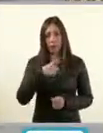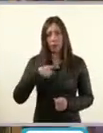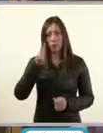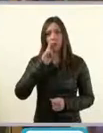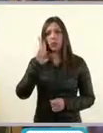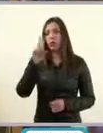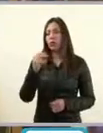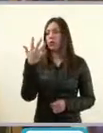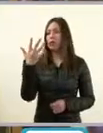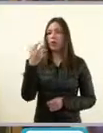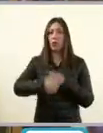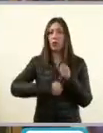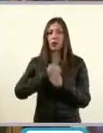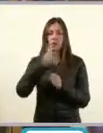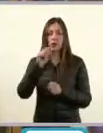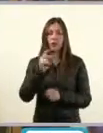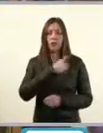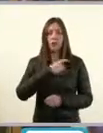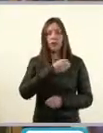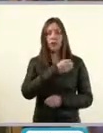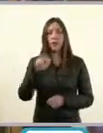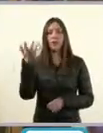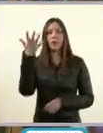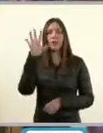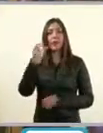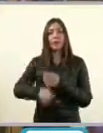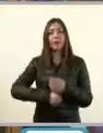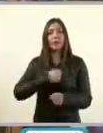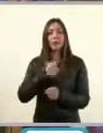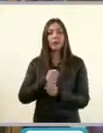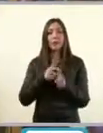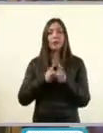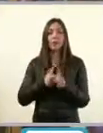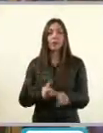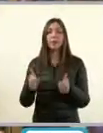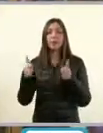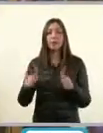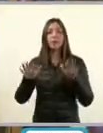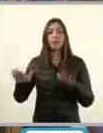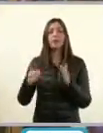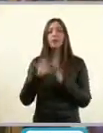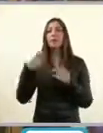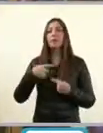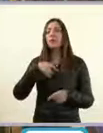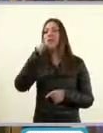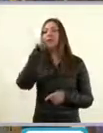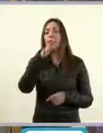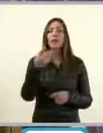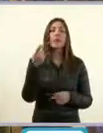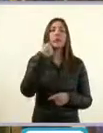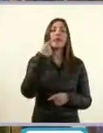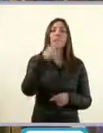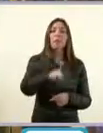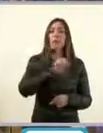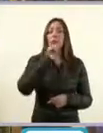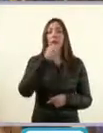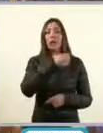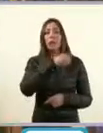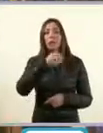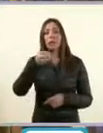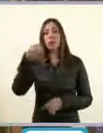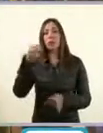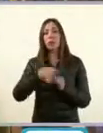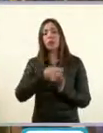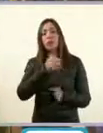que no son 5, sino 10 años. Estos 10 años que han pasado sin que nadie te moleste, sin que nadie te interrumpa, implican que el que pudo haber tenido algún derecho lo